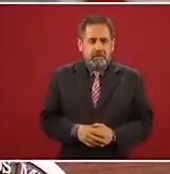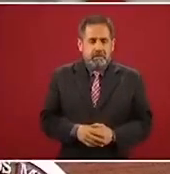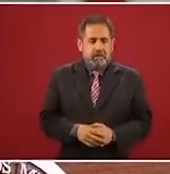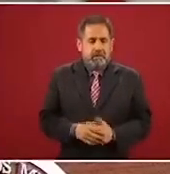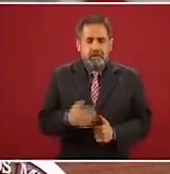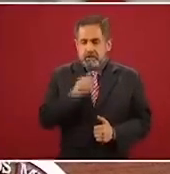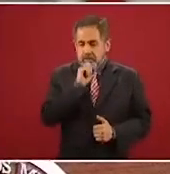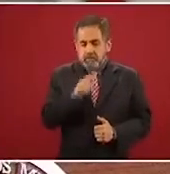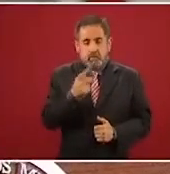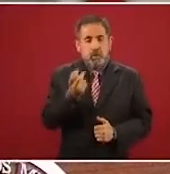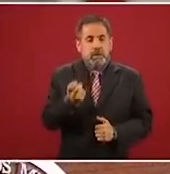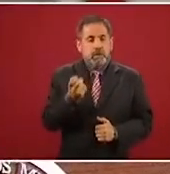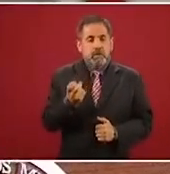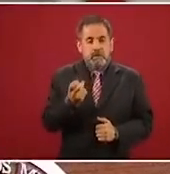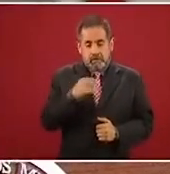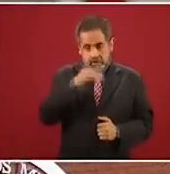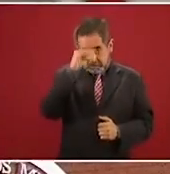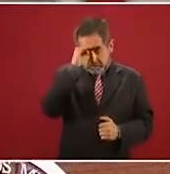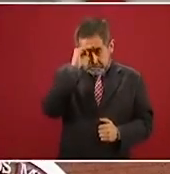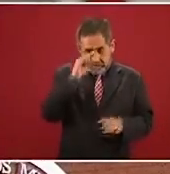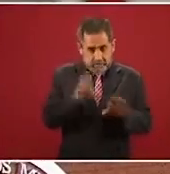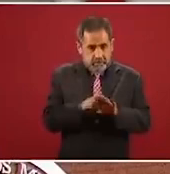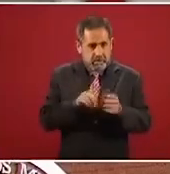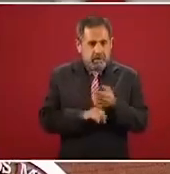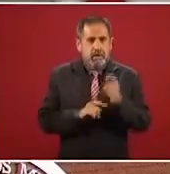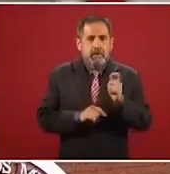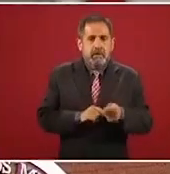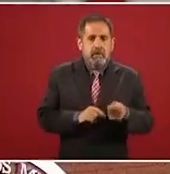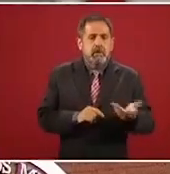Y por eso se está